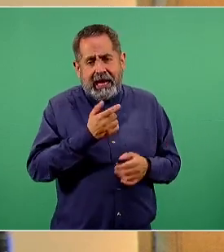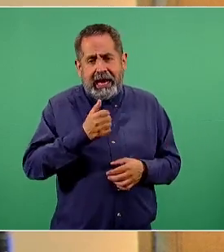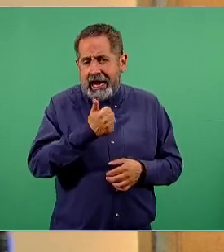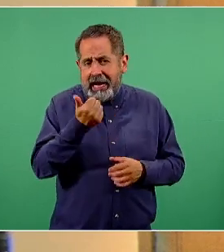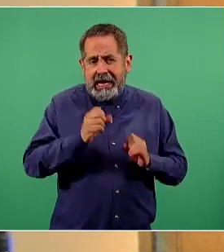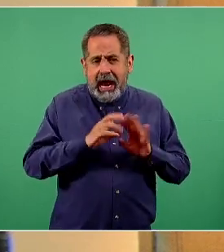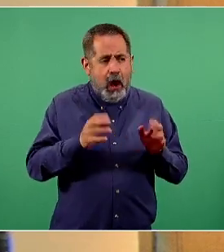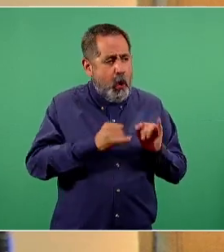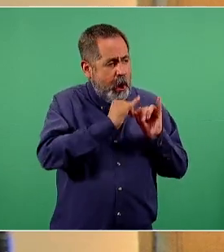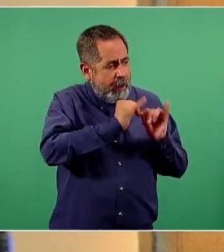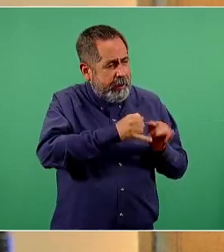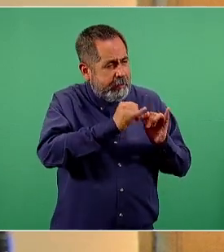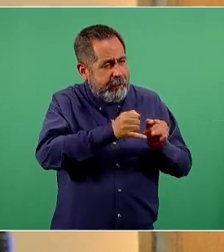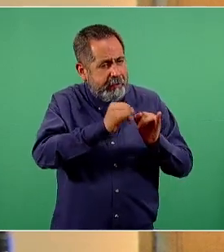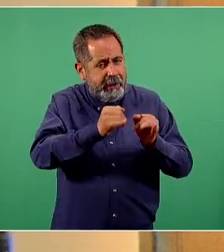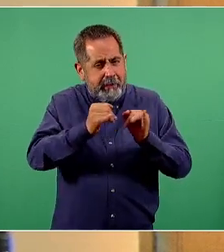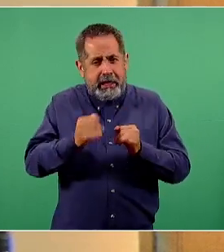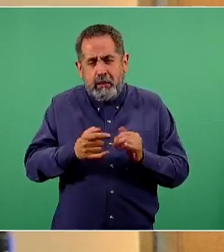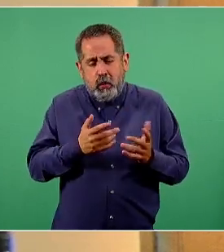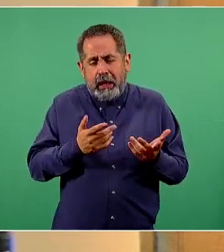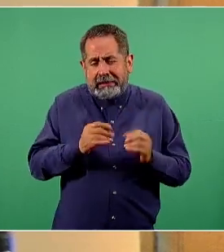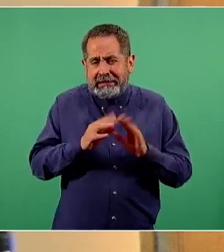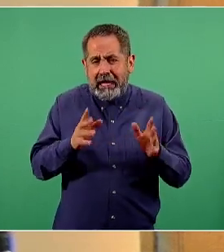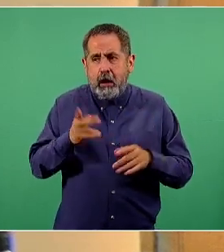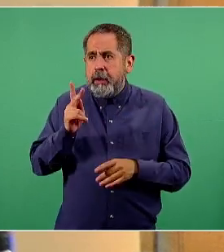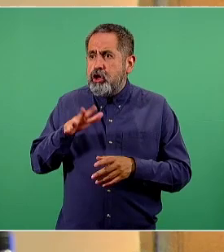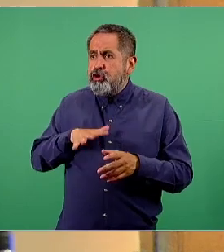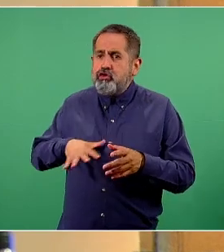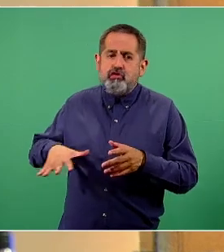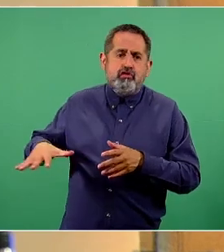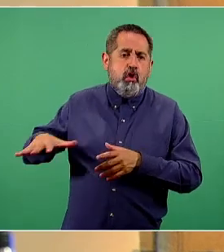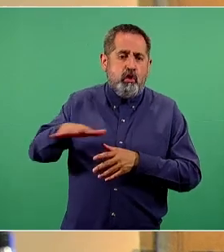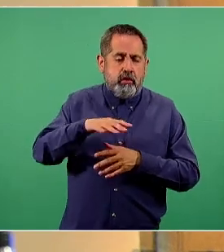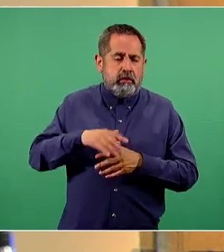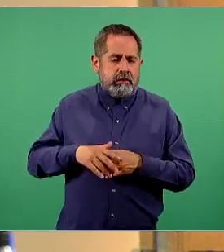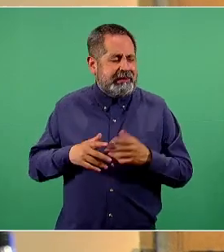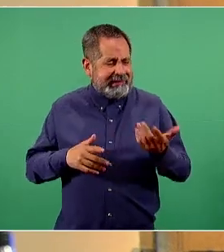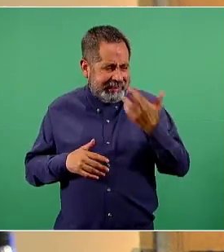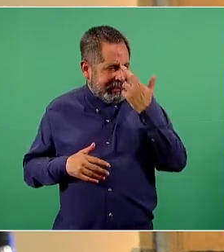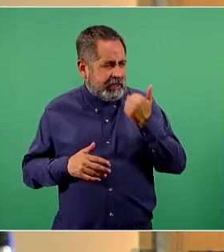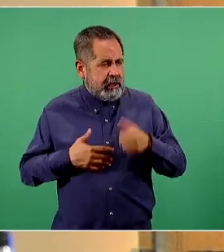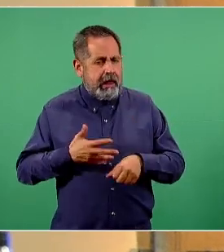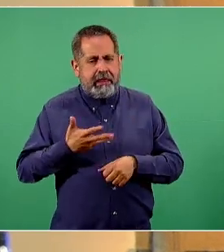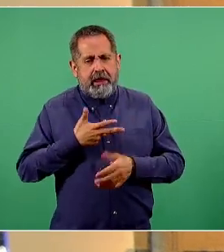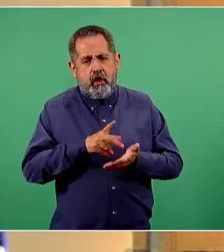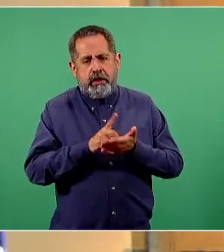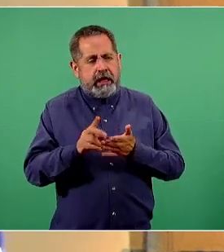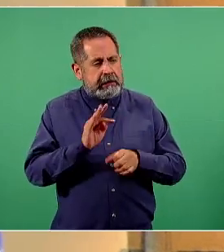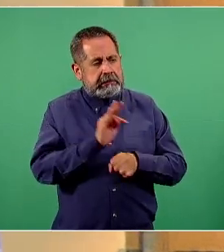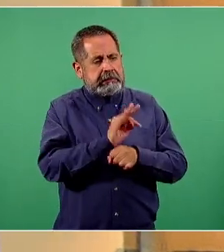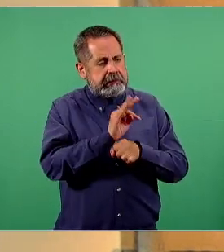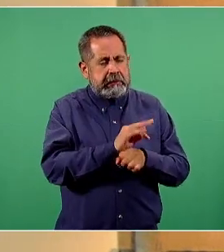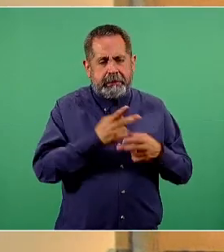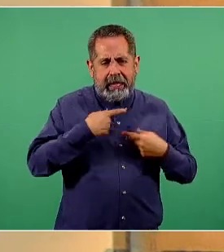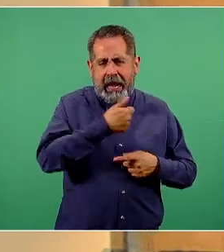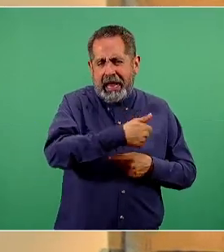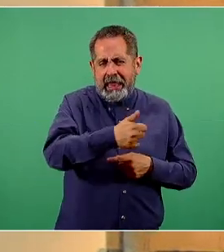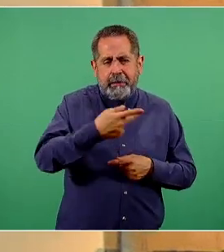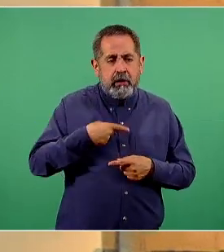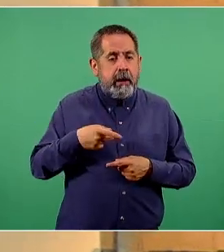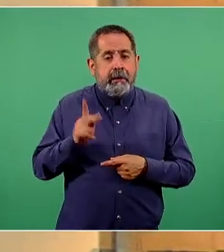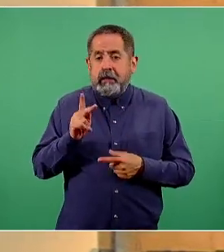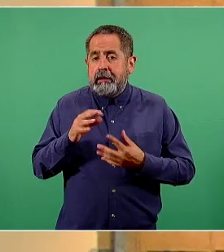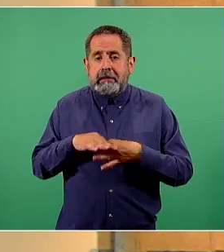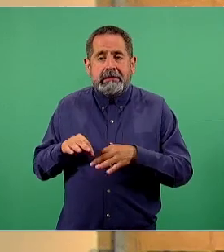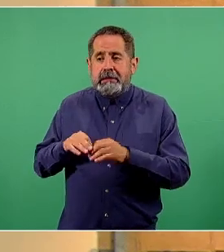están hechas de personas en lo individual. También es obvio que el derecho de protección de la salud tiene una connotación individual,